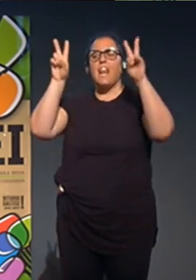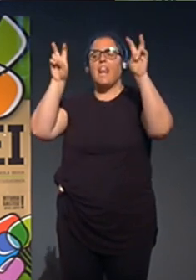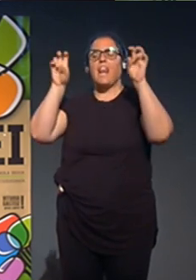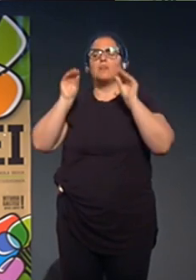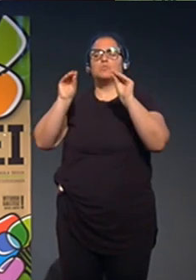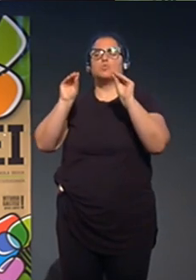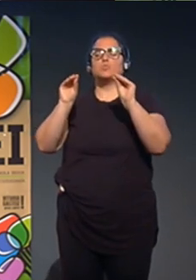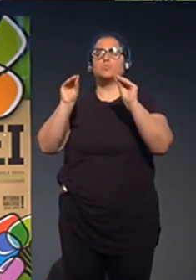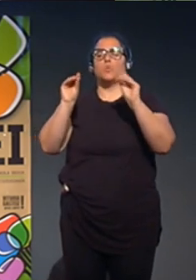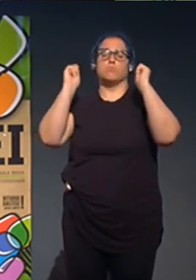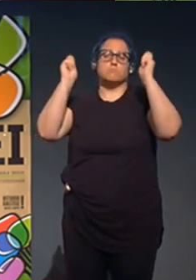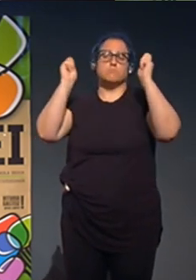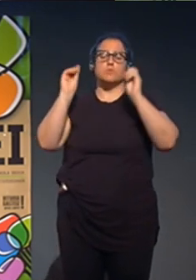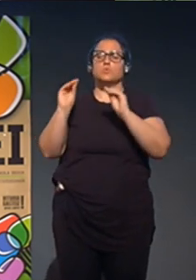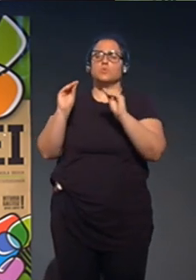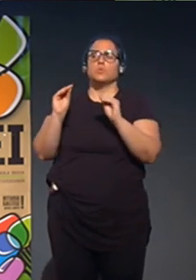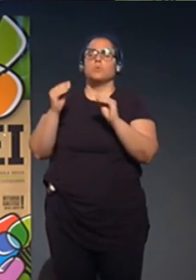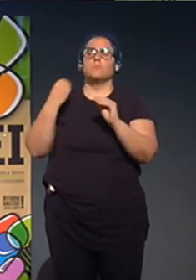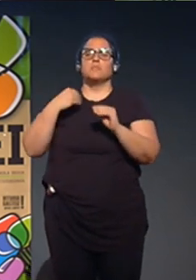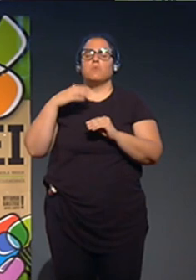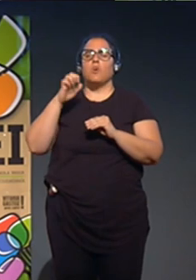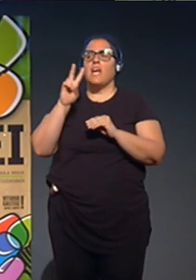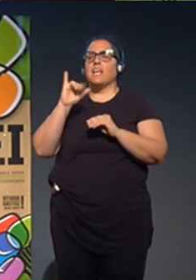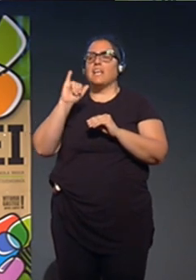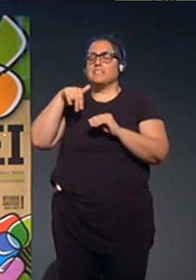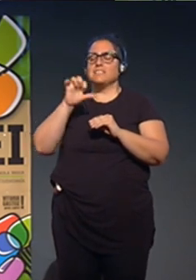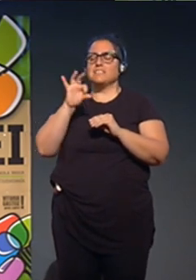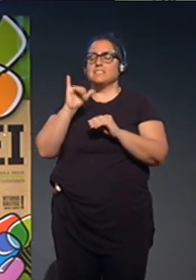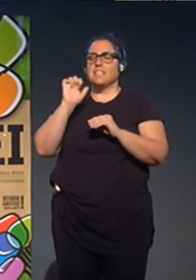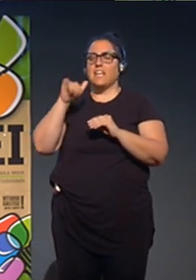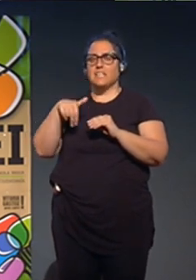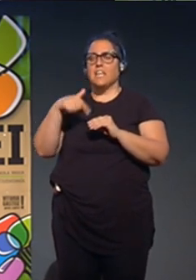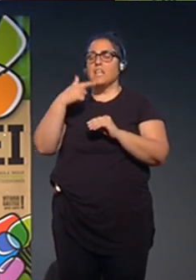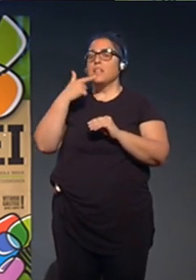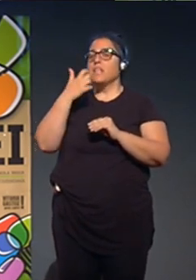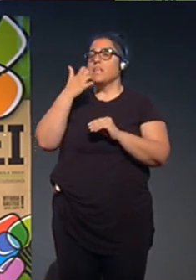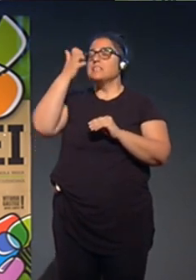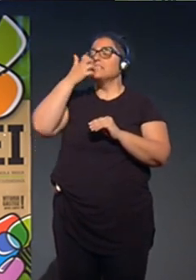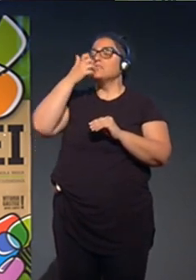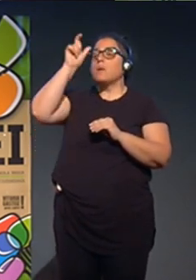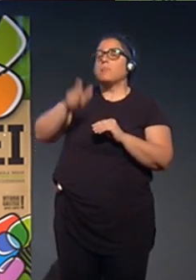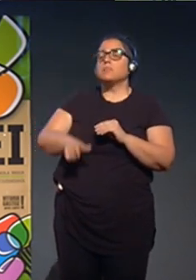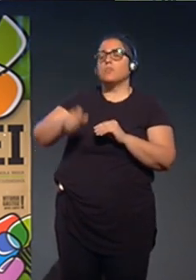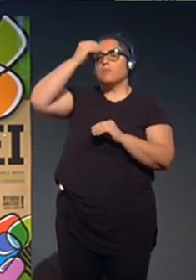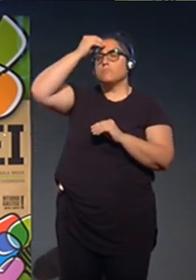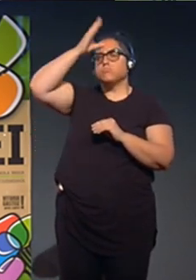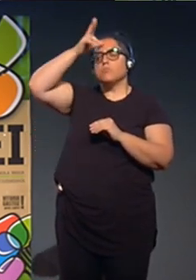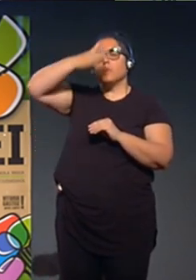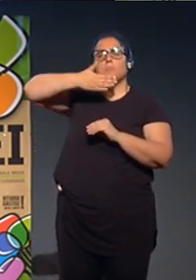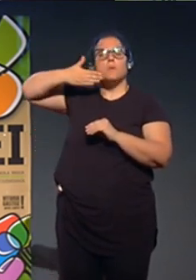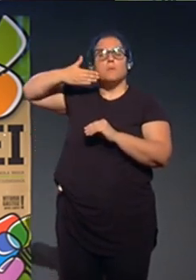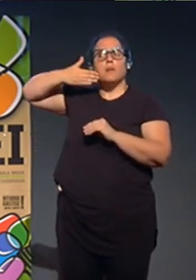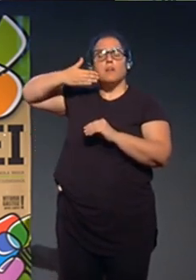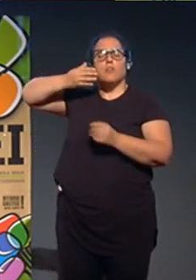el es es Es de Einstein cuando dice el que tiene el privilegio de saber tiene la obligación de